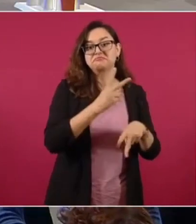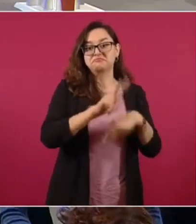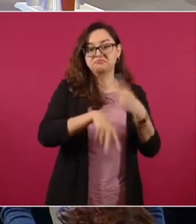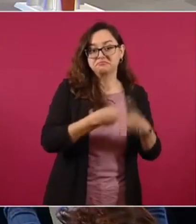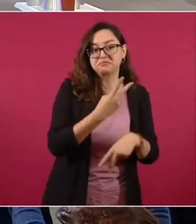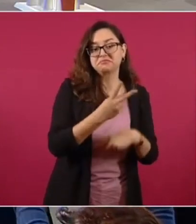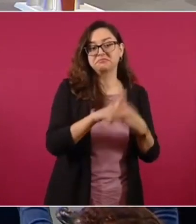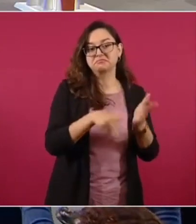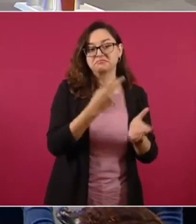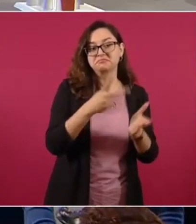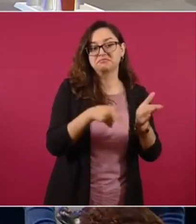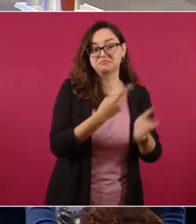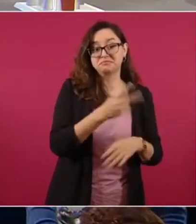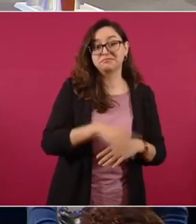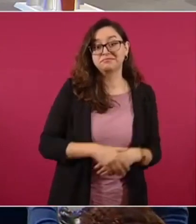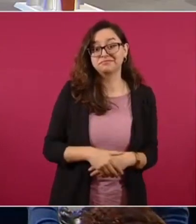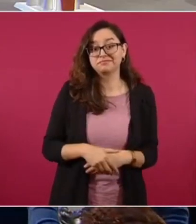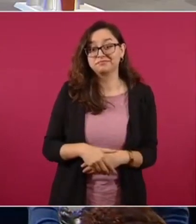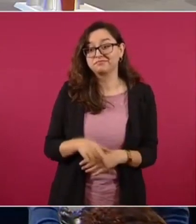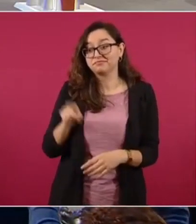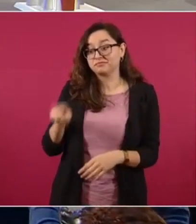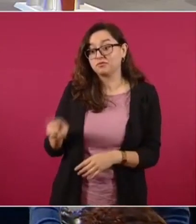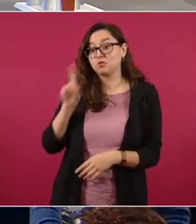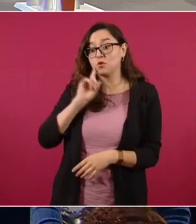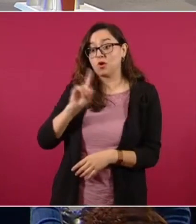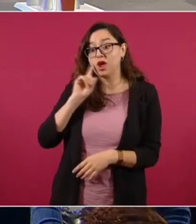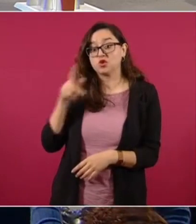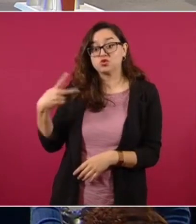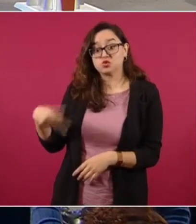hijo de la fallecida?